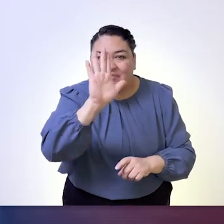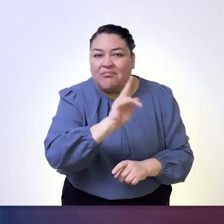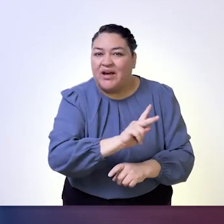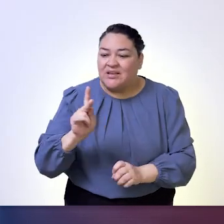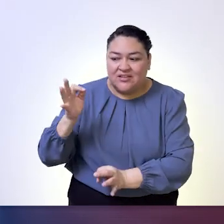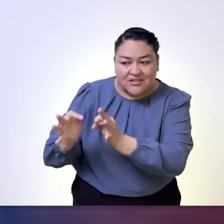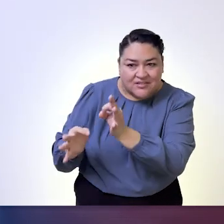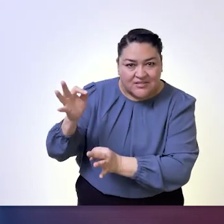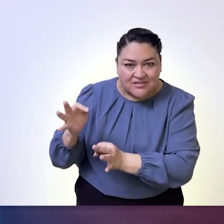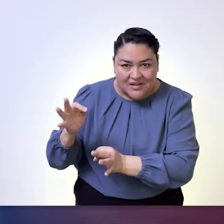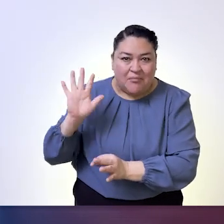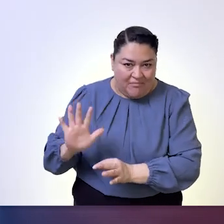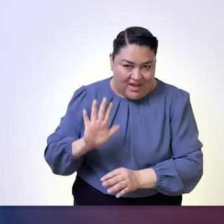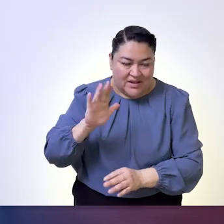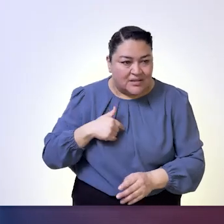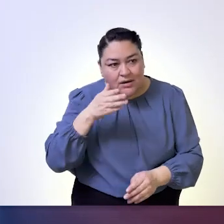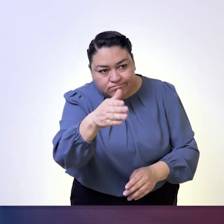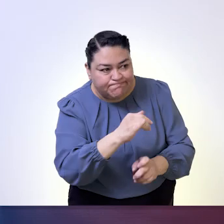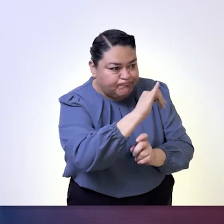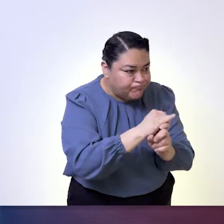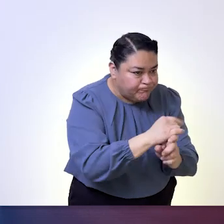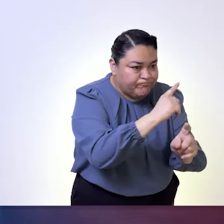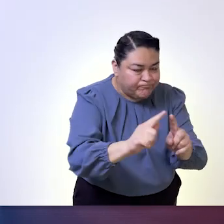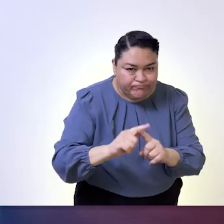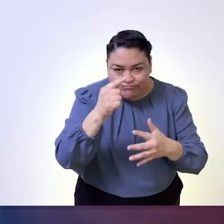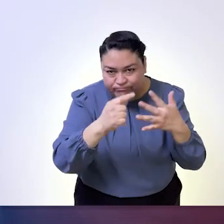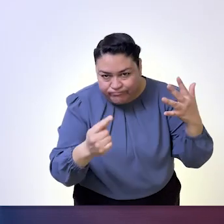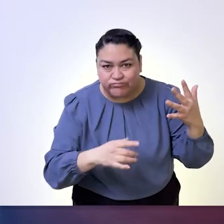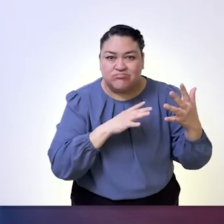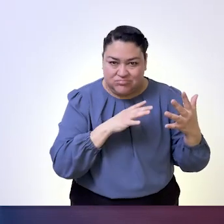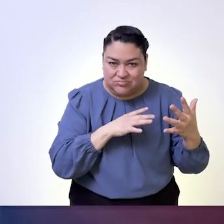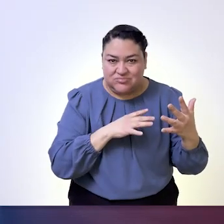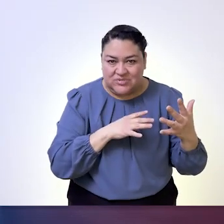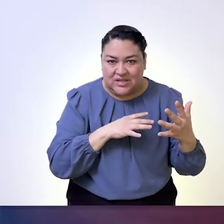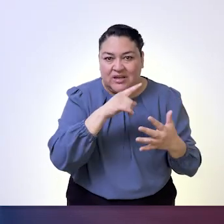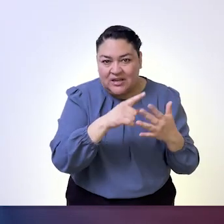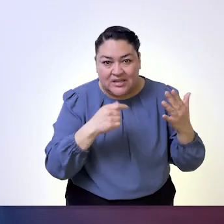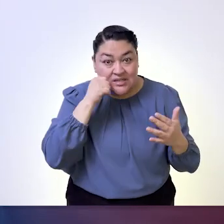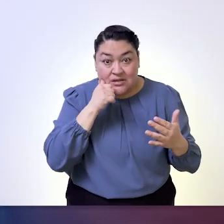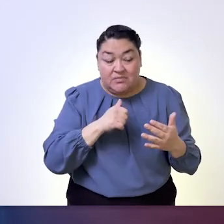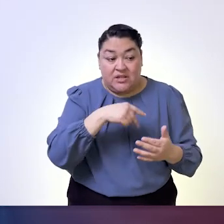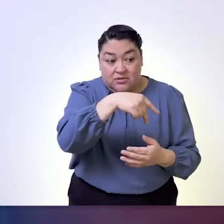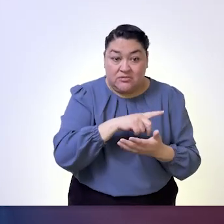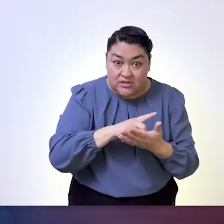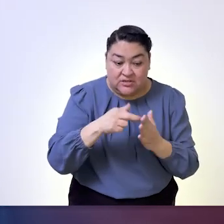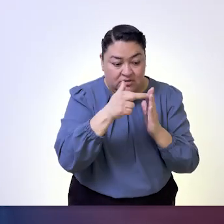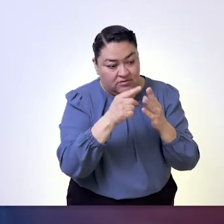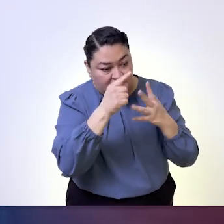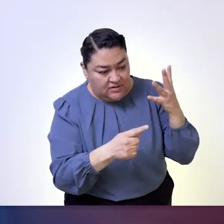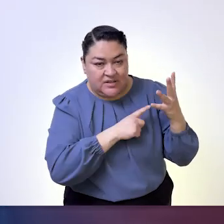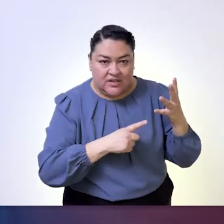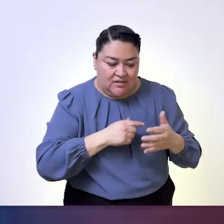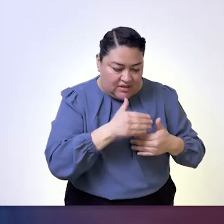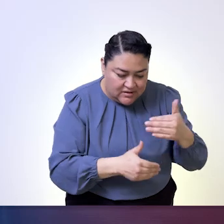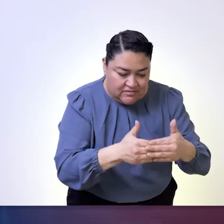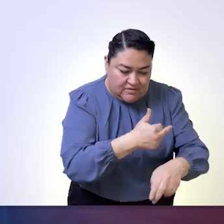diligencias y actuaciones de tipo judicial, que trae un esquema de estricto derecho, de